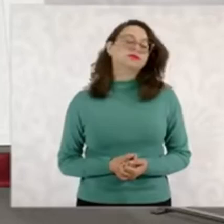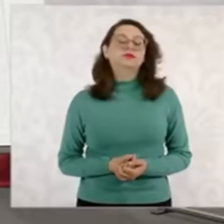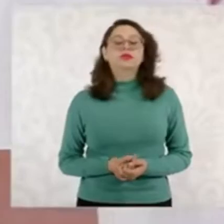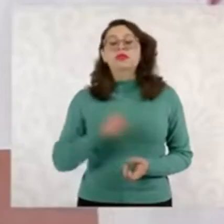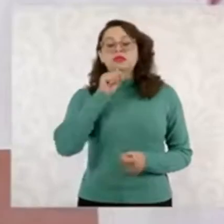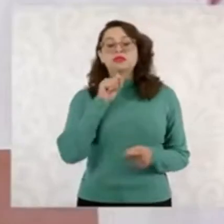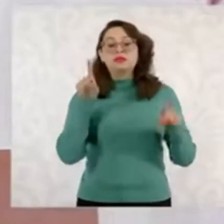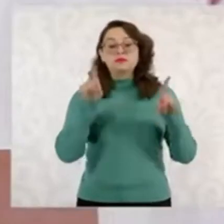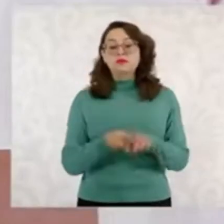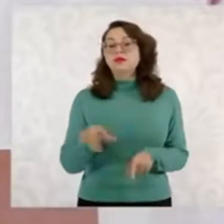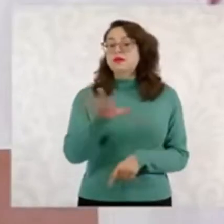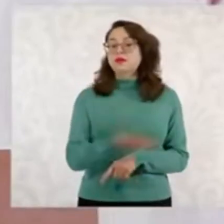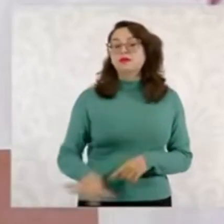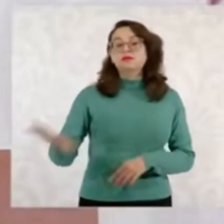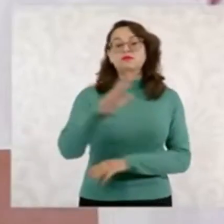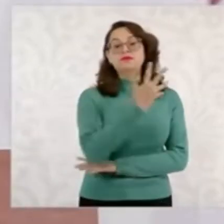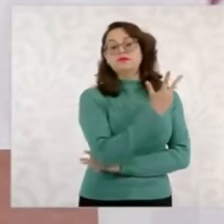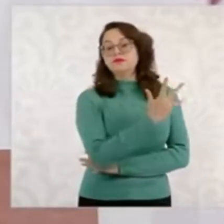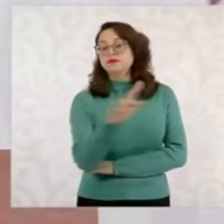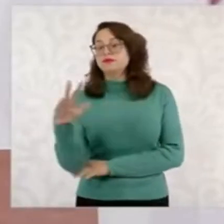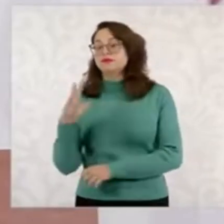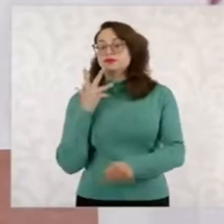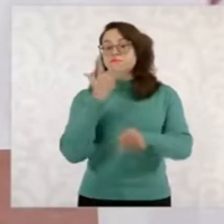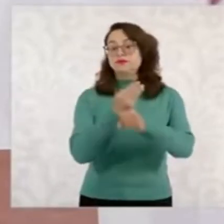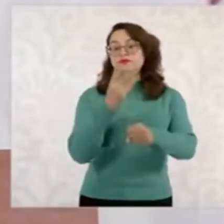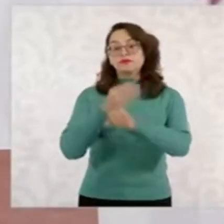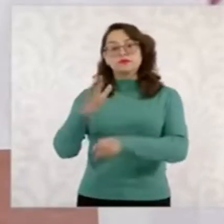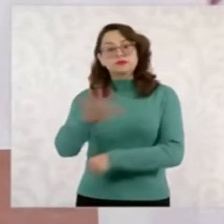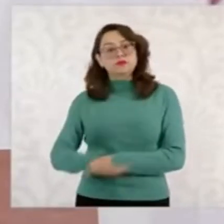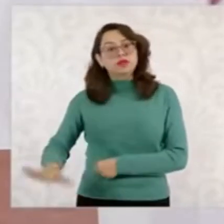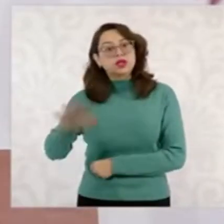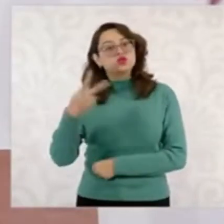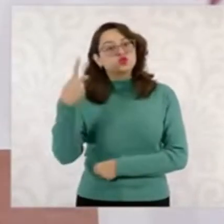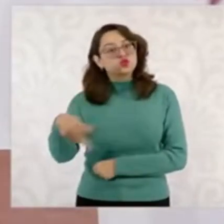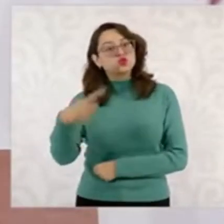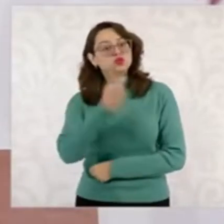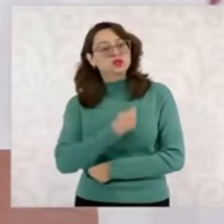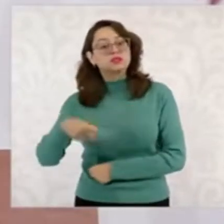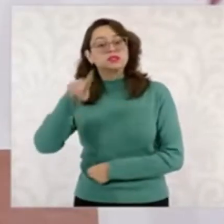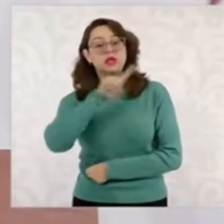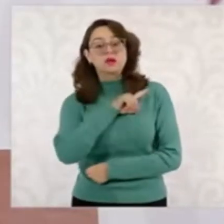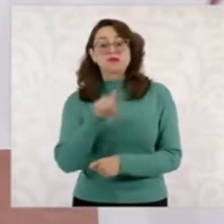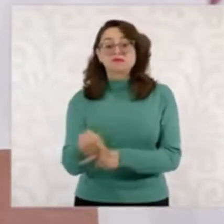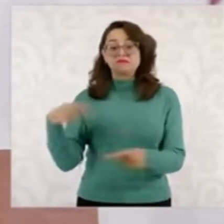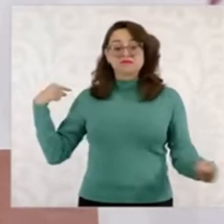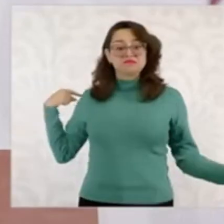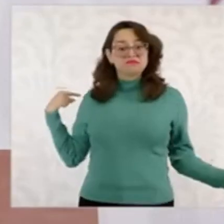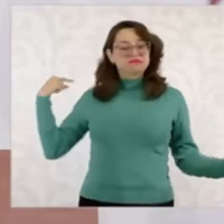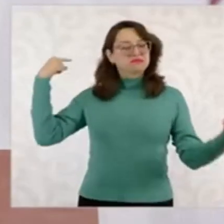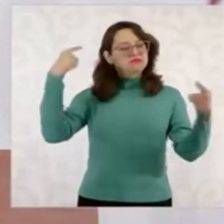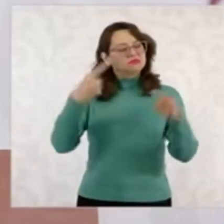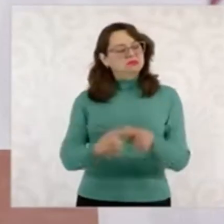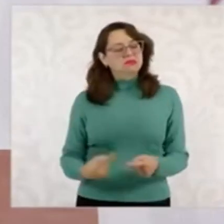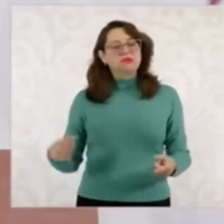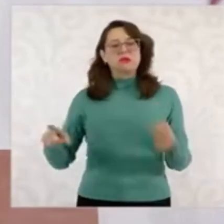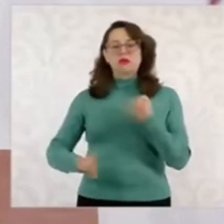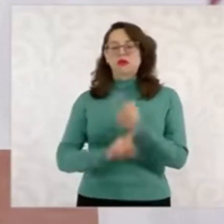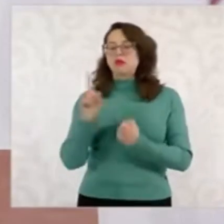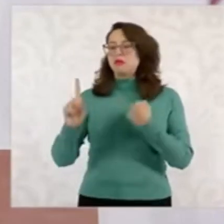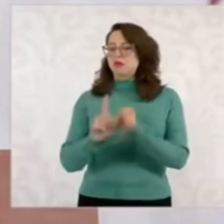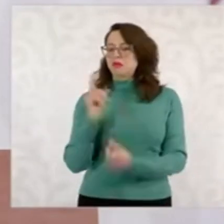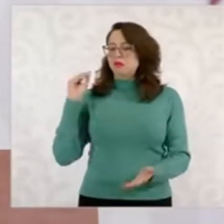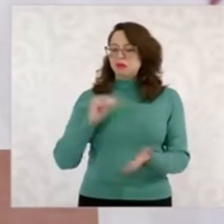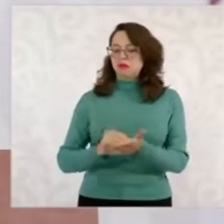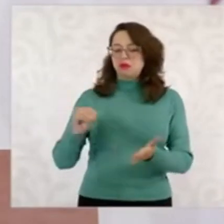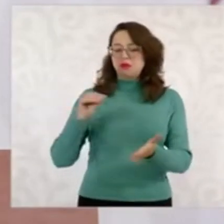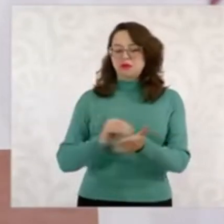conflictos permanecieron abiertos como una herida que atravesaron generaciones. Su fin, 18